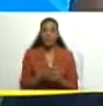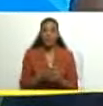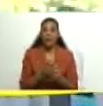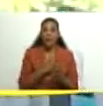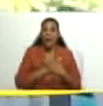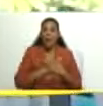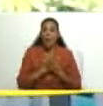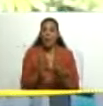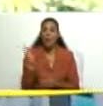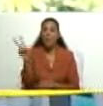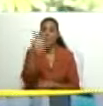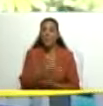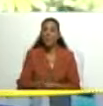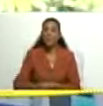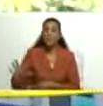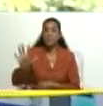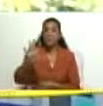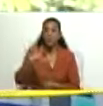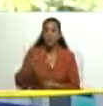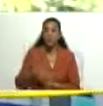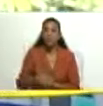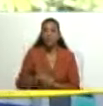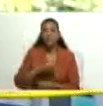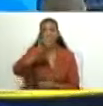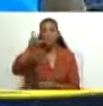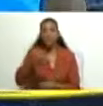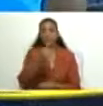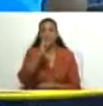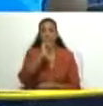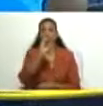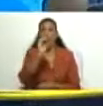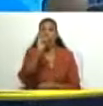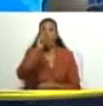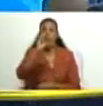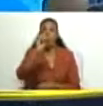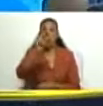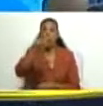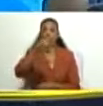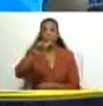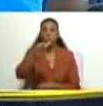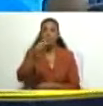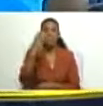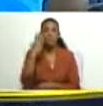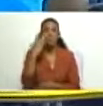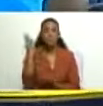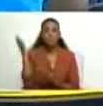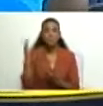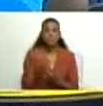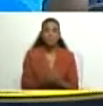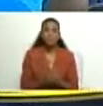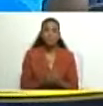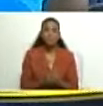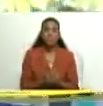Amor Mayor, Venezuela, Gioconda González. Gioconda, bienvenida.